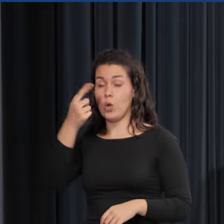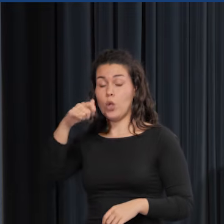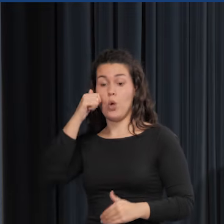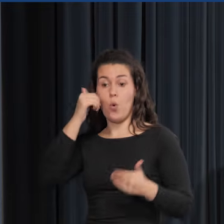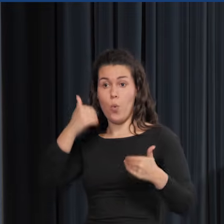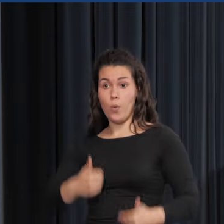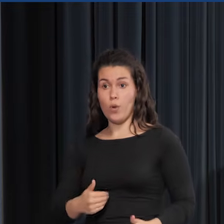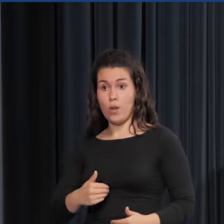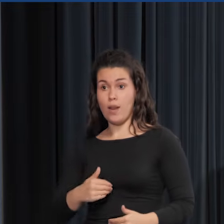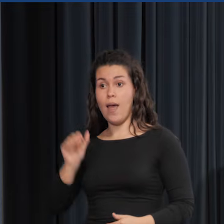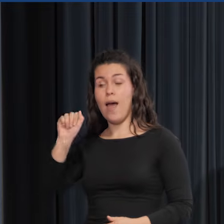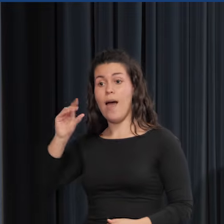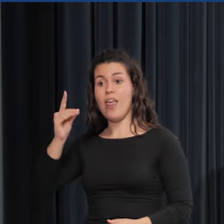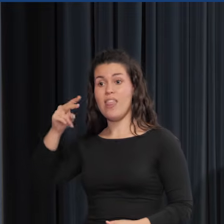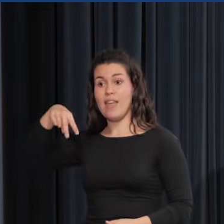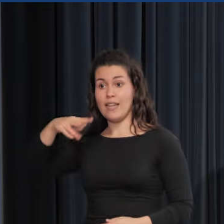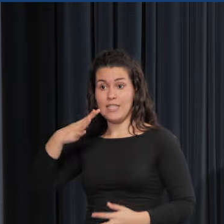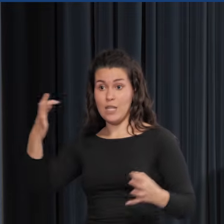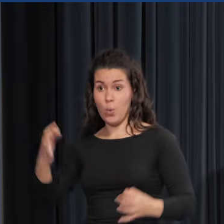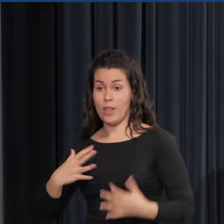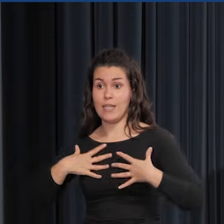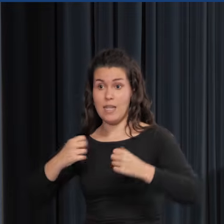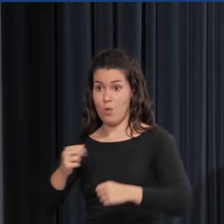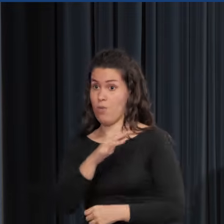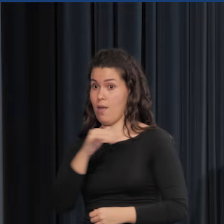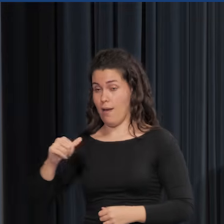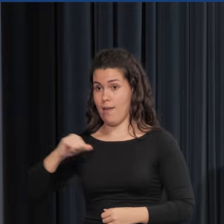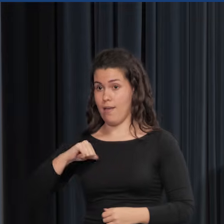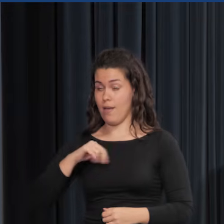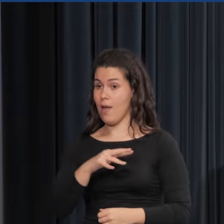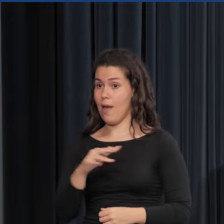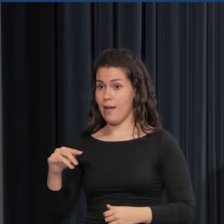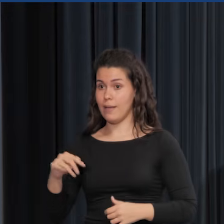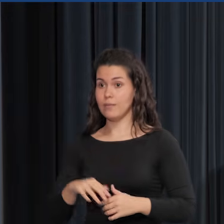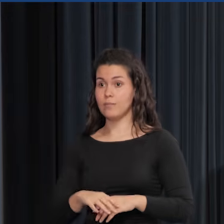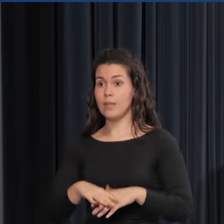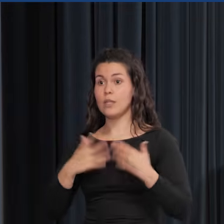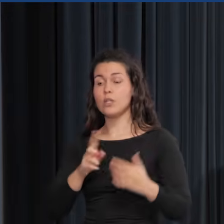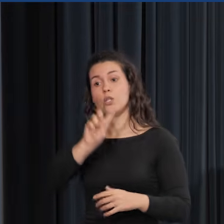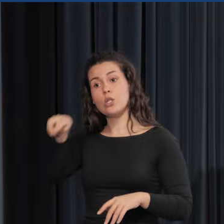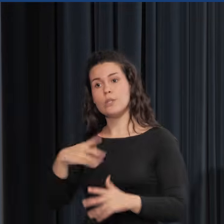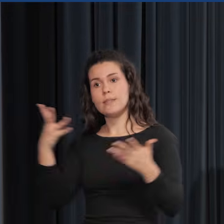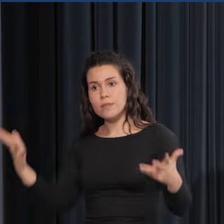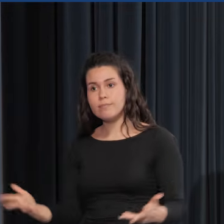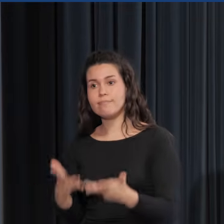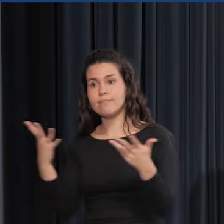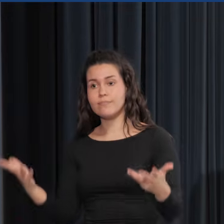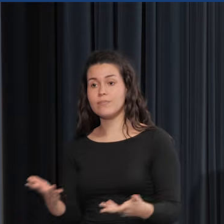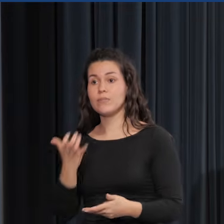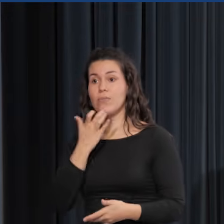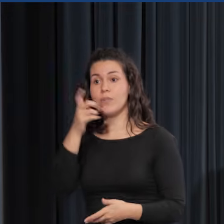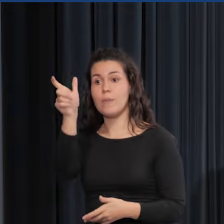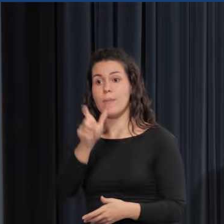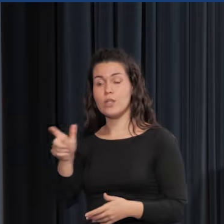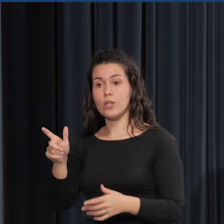la seguridad y salud. Por lo tanto, promovemos que cuando esas personas acudan a